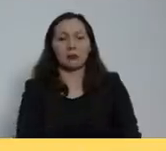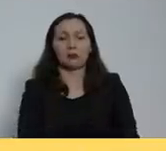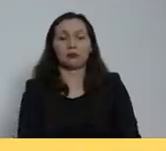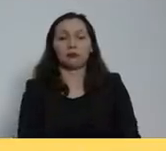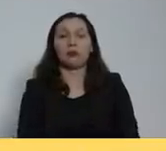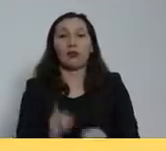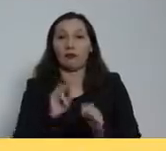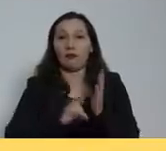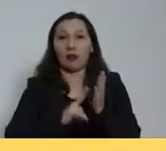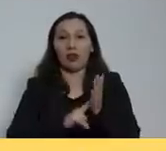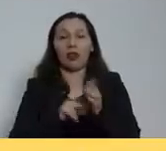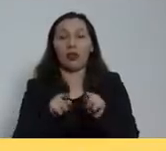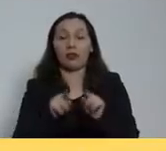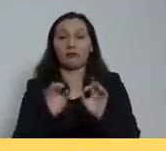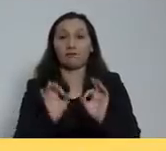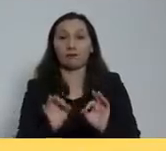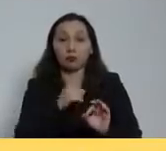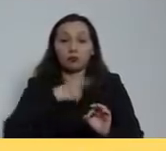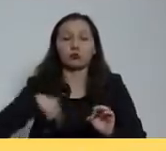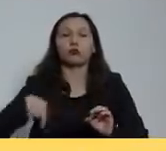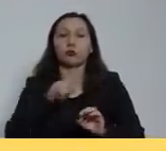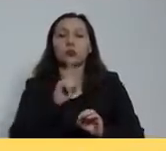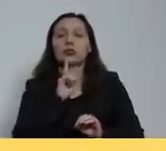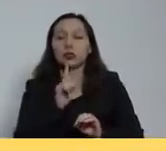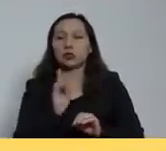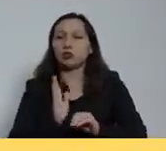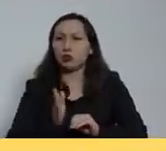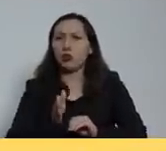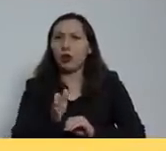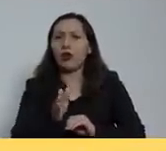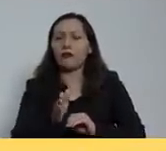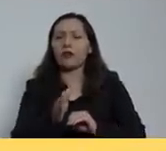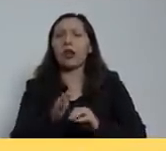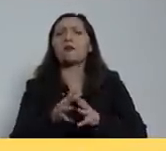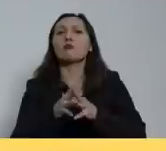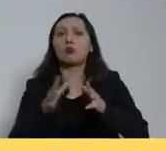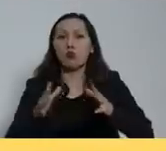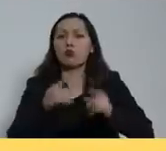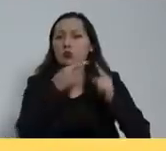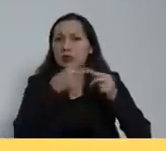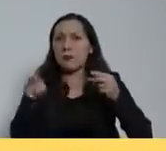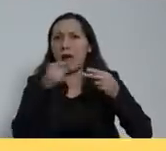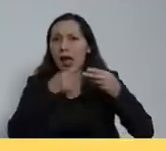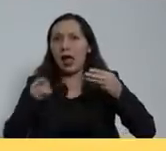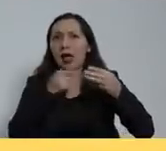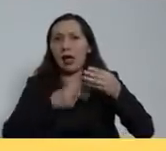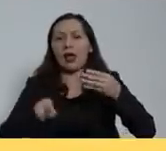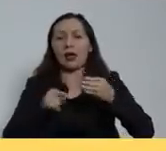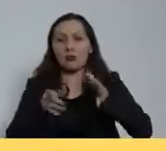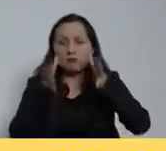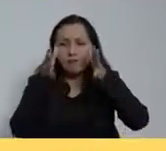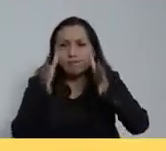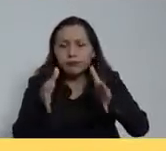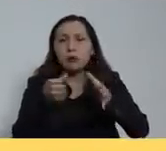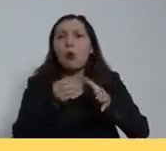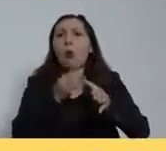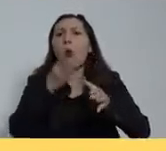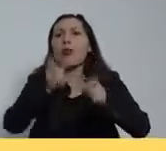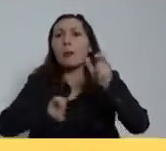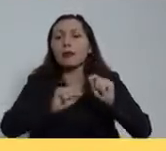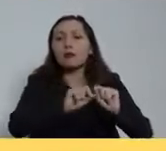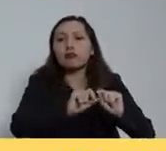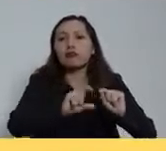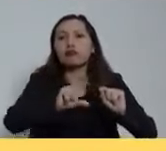Es evidente, ¿no es cierto?, que nosotros estamos todavía y vamos a seguir por varias semanas en una curva de